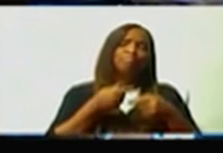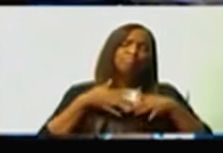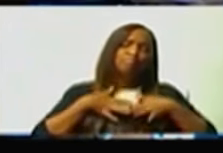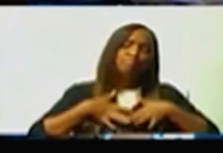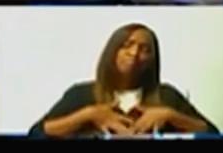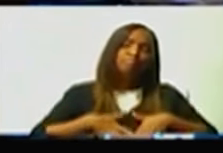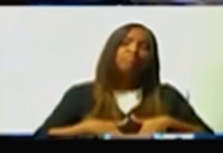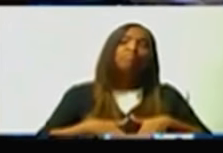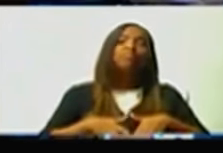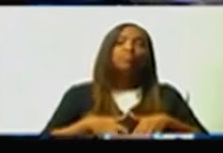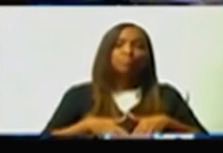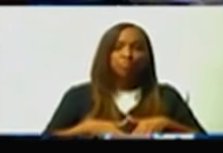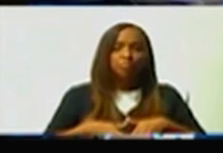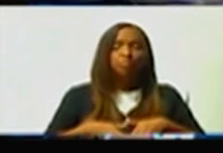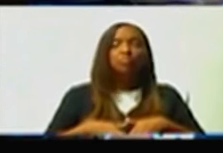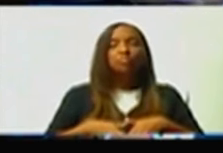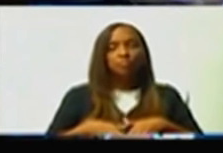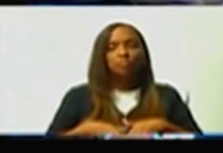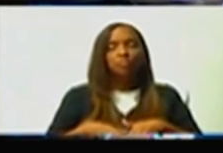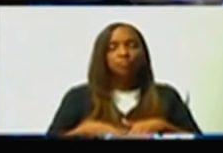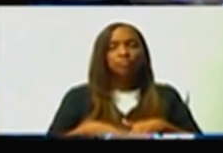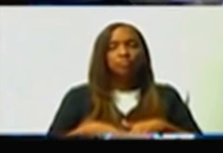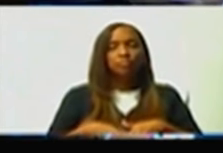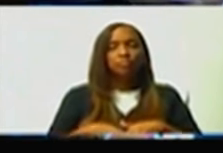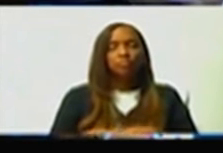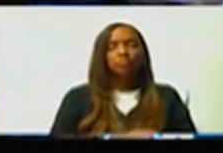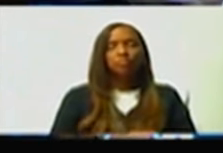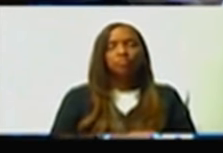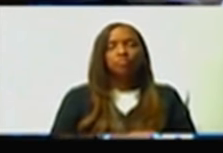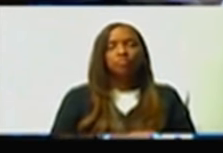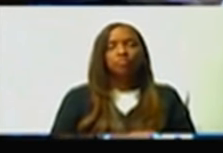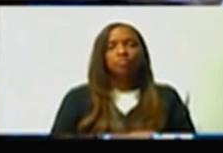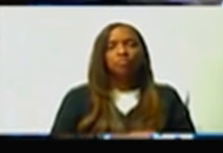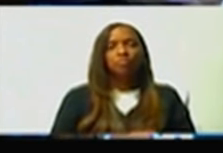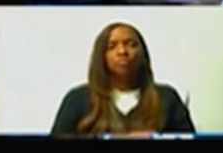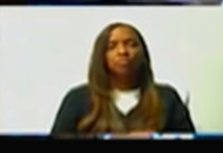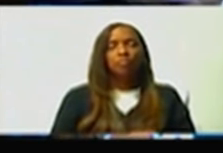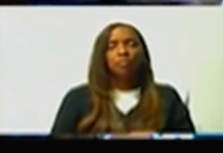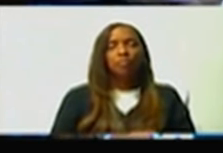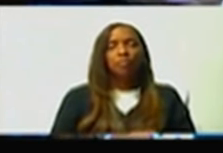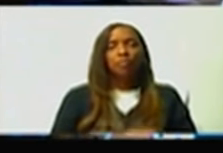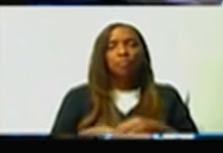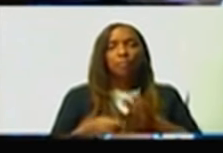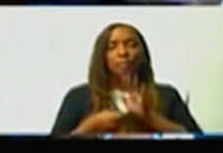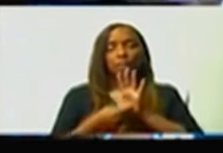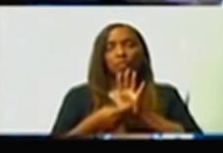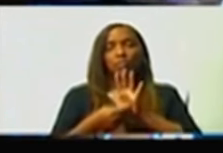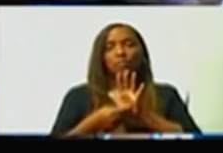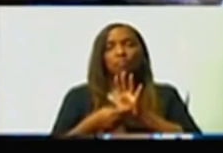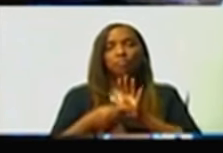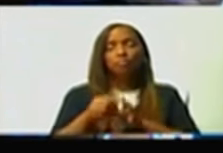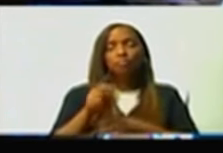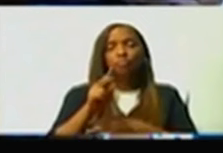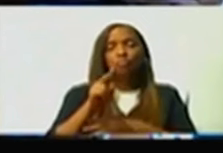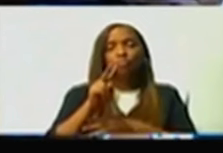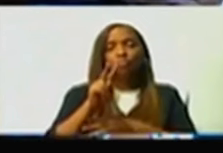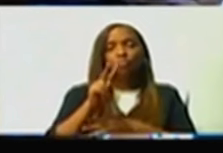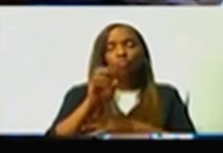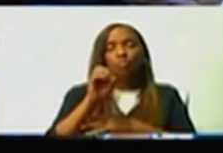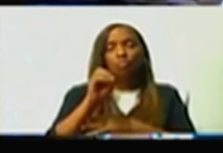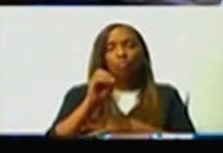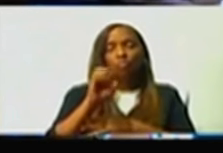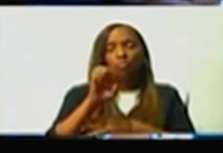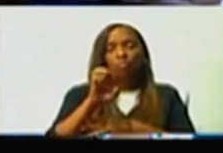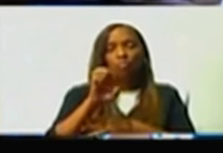de Huechío, distrito municipal Arroyo Cano, está de luto. 5